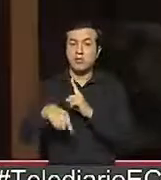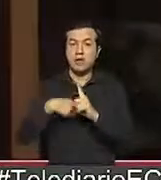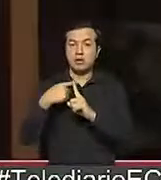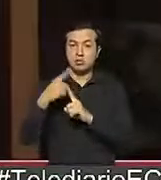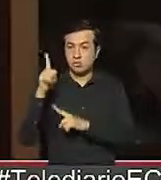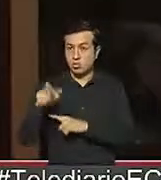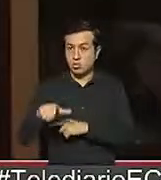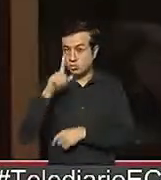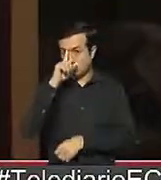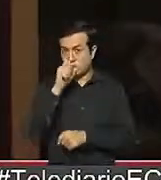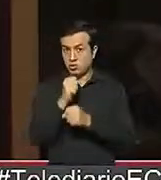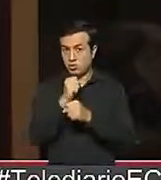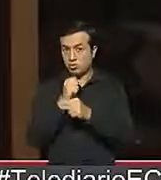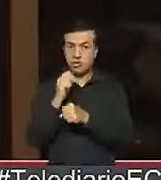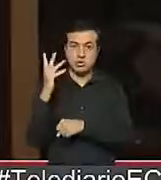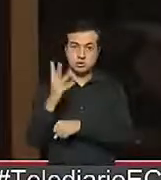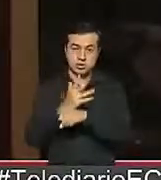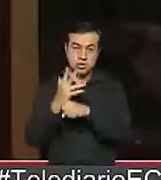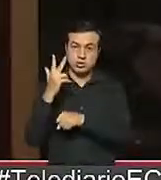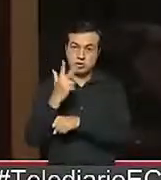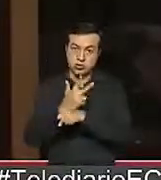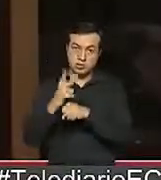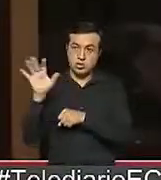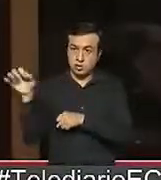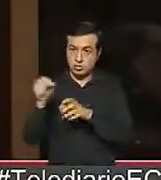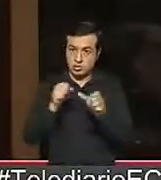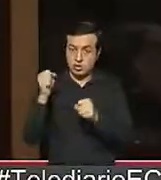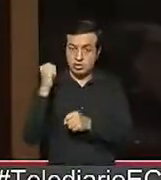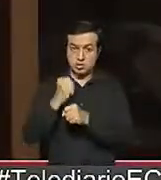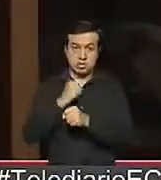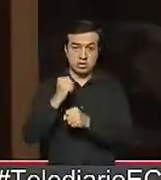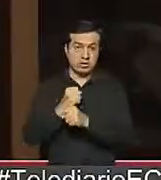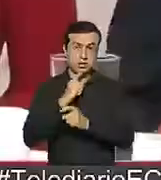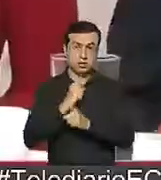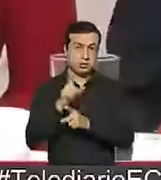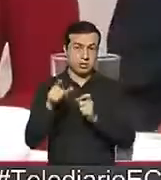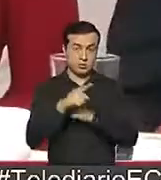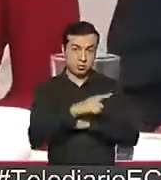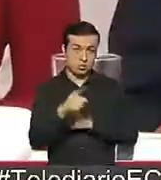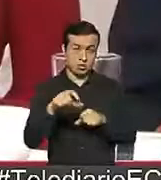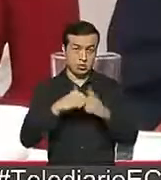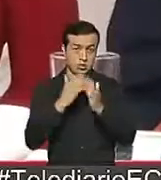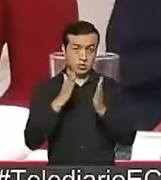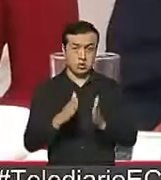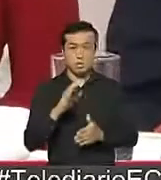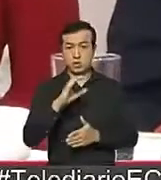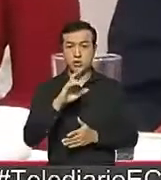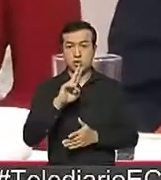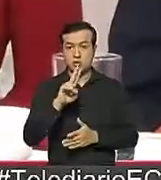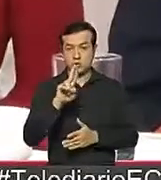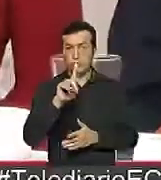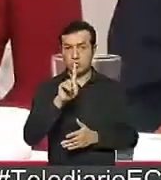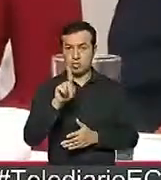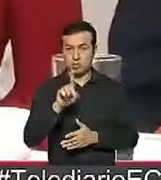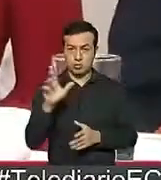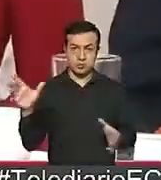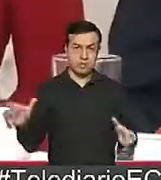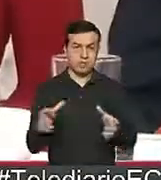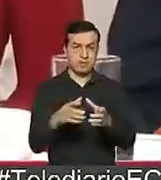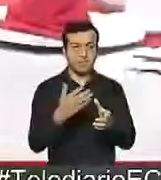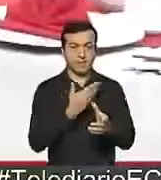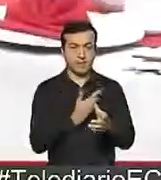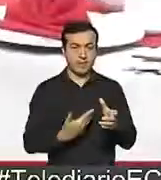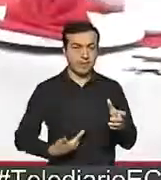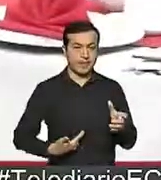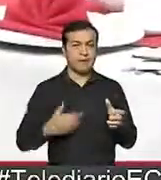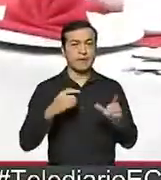un empleado por 5 horas, 3 horas, o que usted lo que usted necesite. La asambleísta Cruz se comprometió a que la Cámara se reúna con el